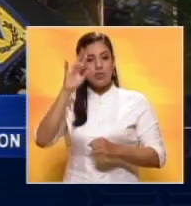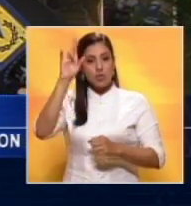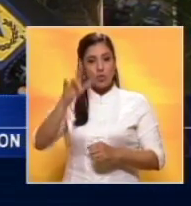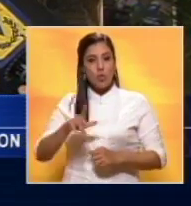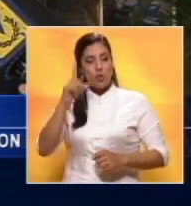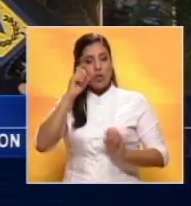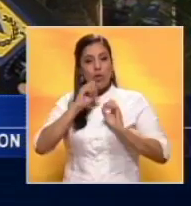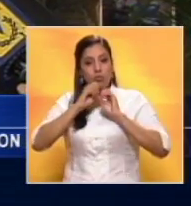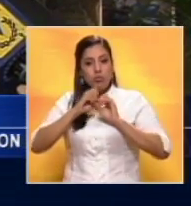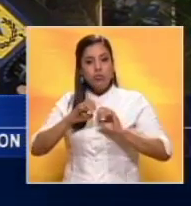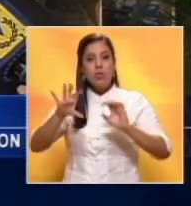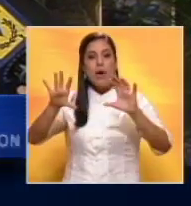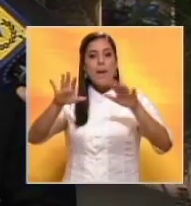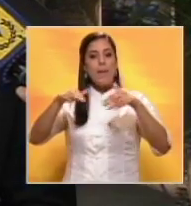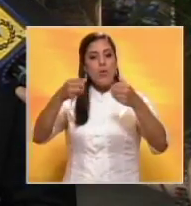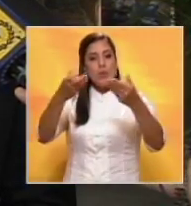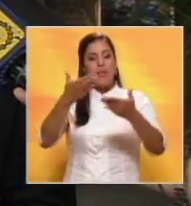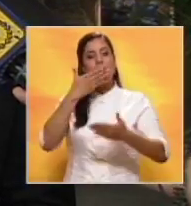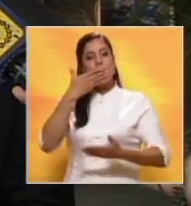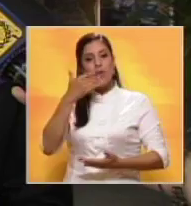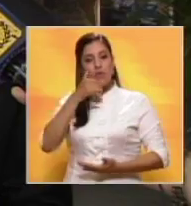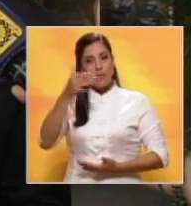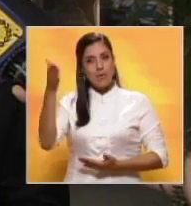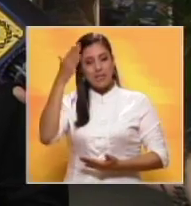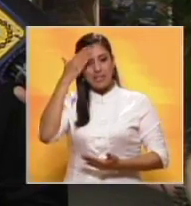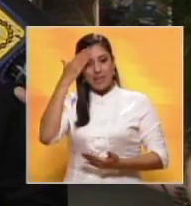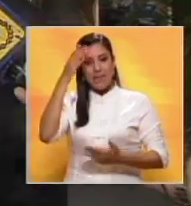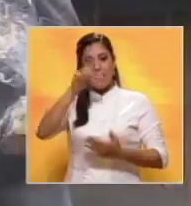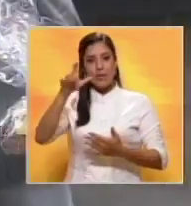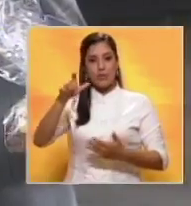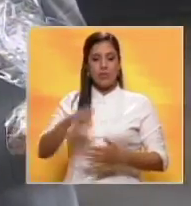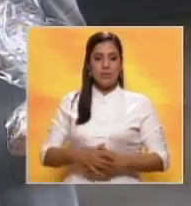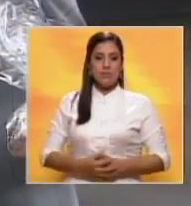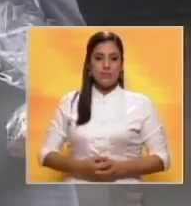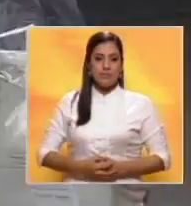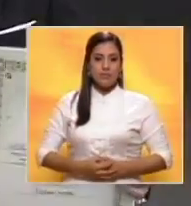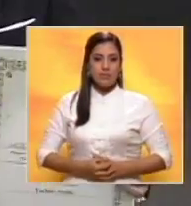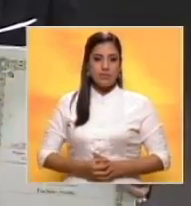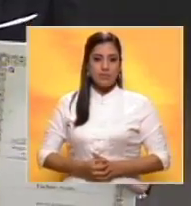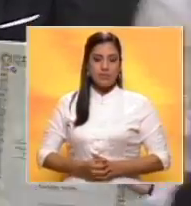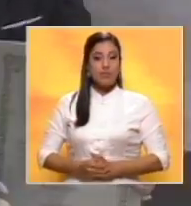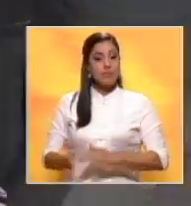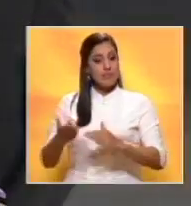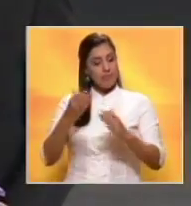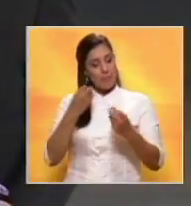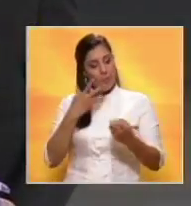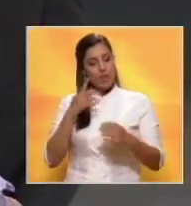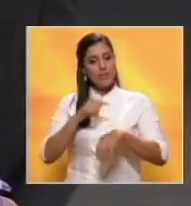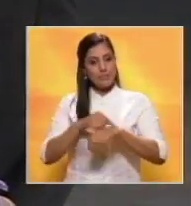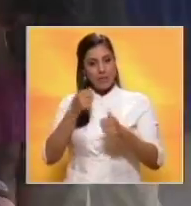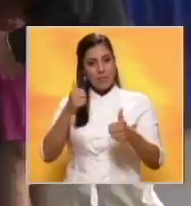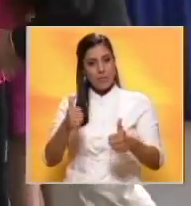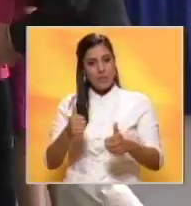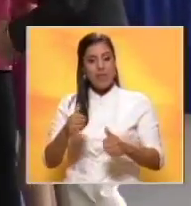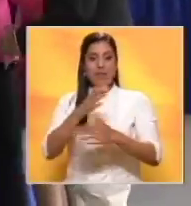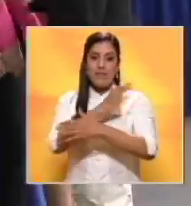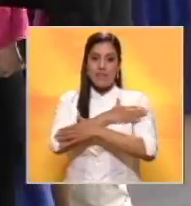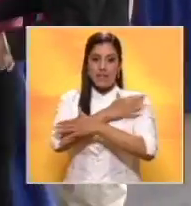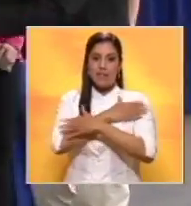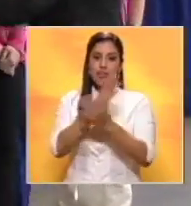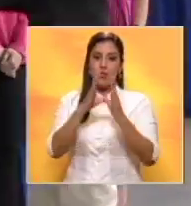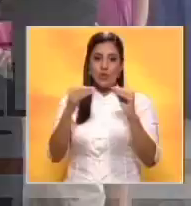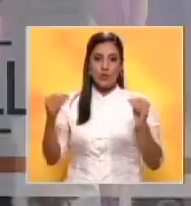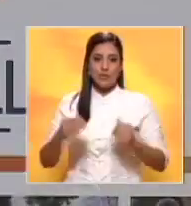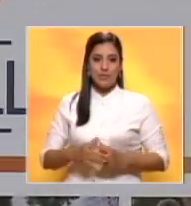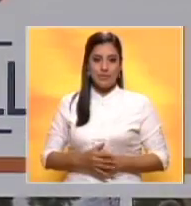salen día a día para llevar la información a todos los venezolanos. Bueno, enhorabuena. Felicidades a